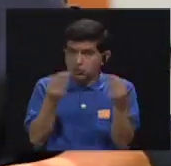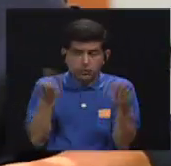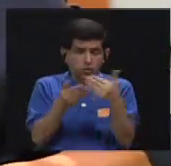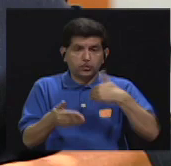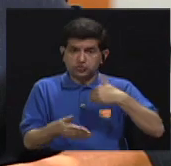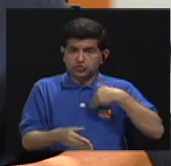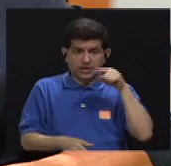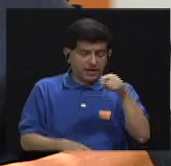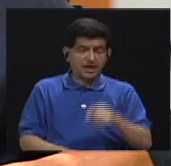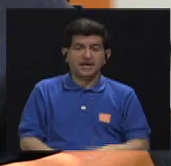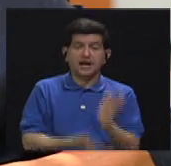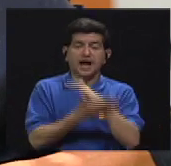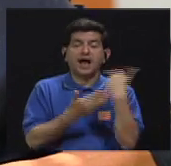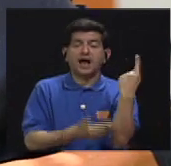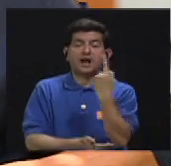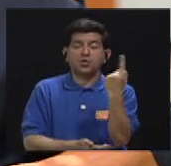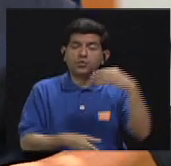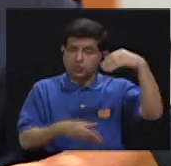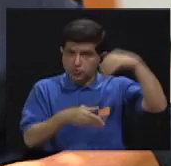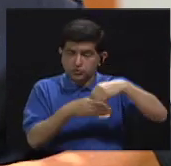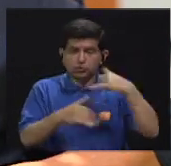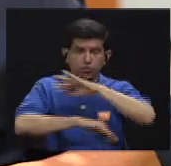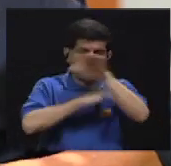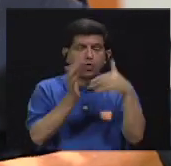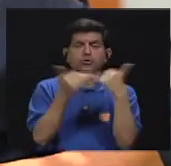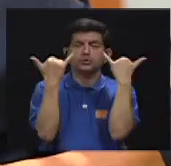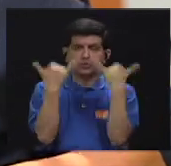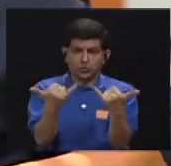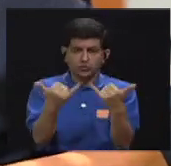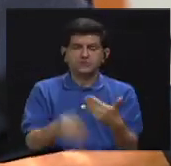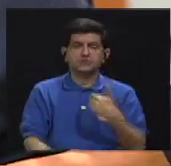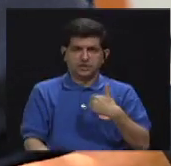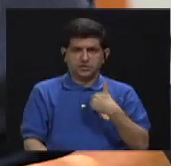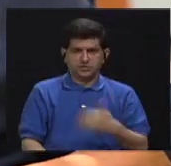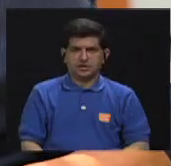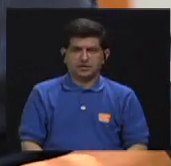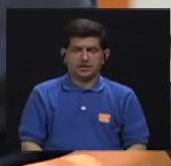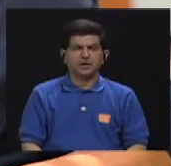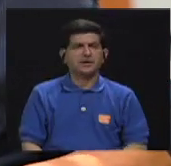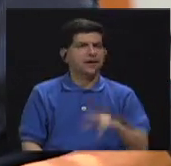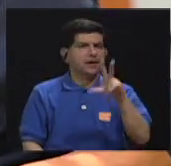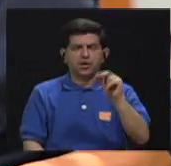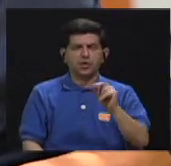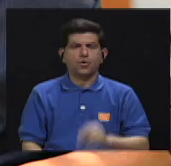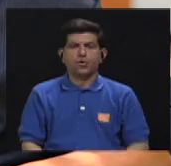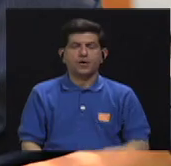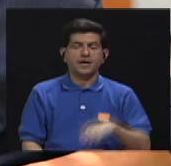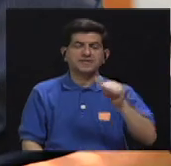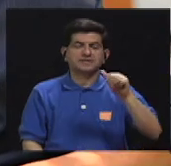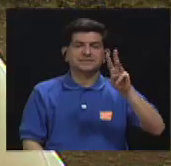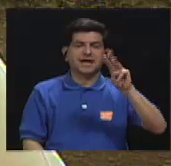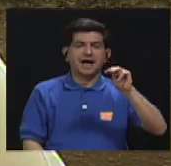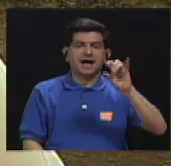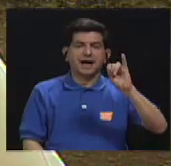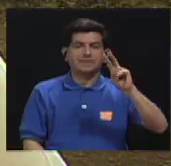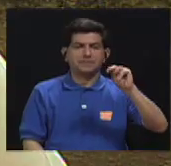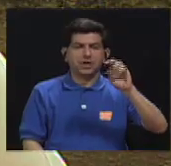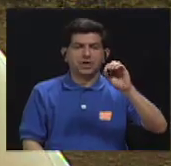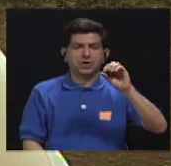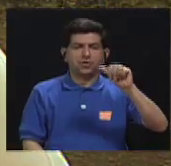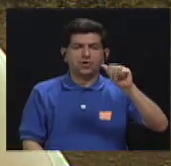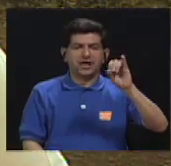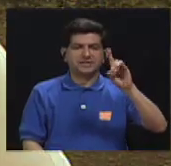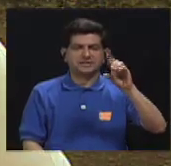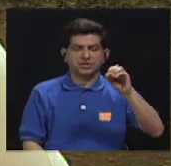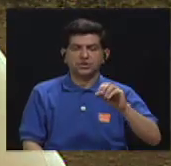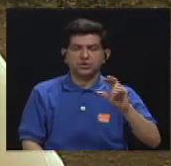contienen la arginina, son algunos los que lo contienen. ¿O ya todos lo traen por...? No, porque es un aminoácido, entonces no se va a